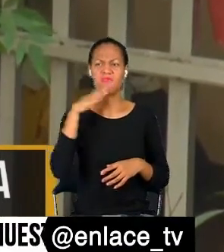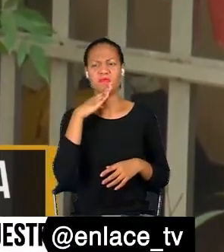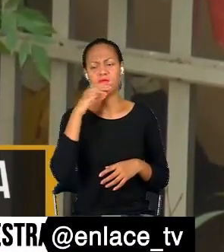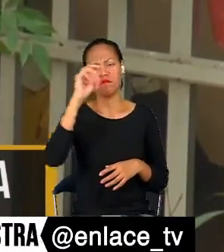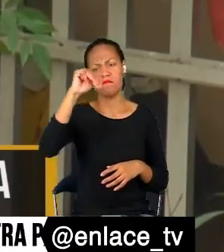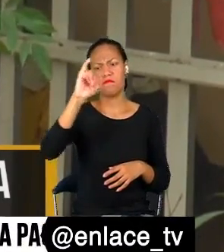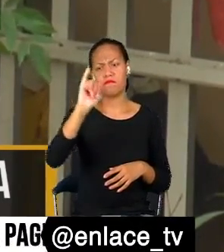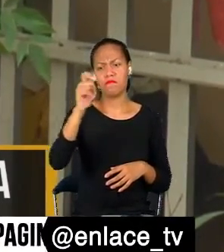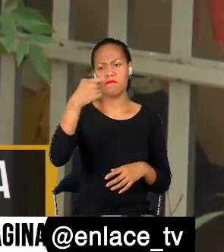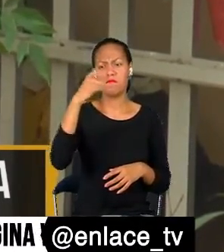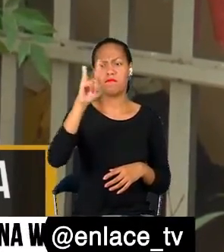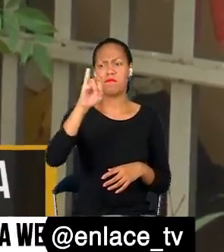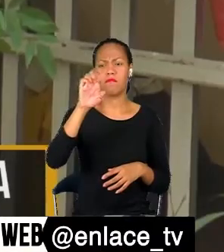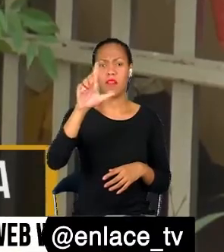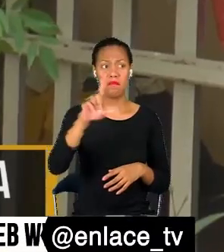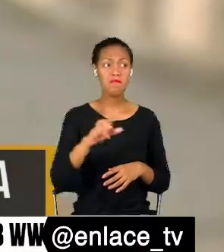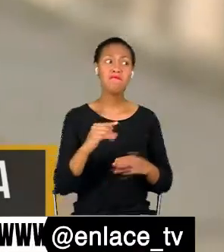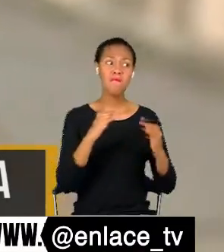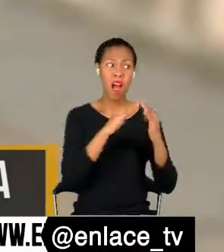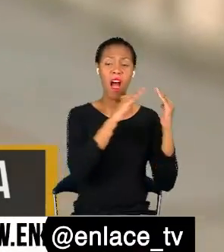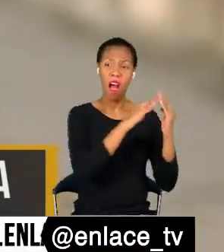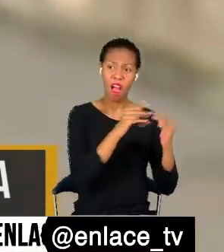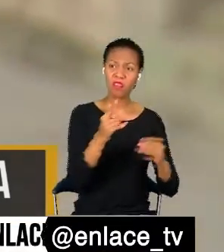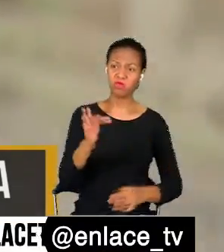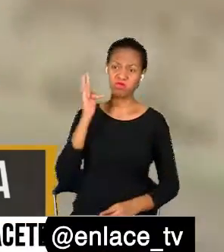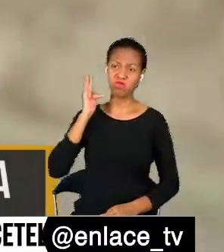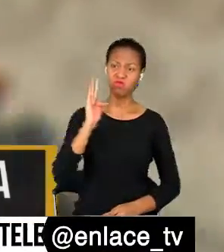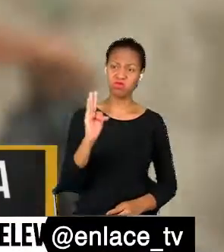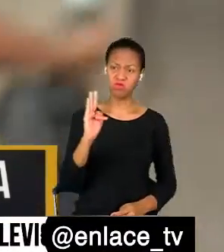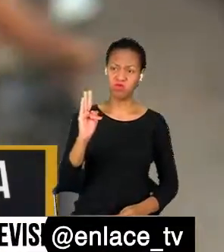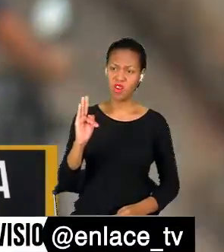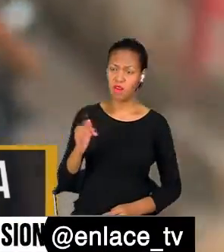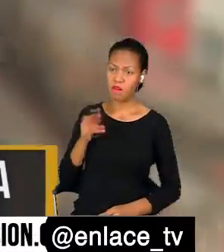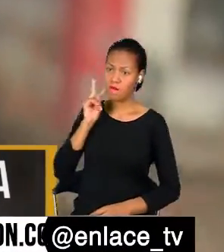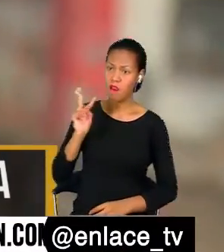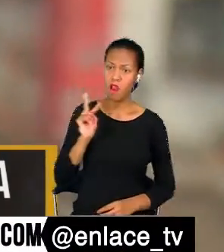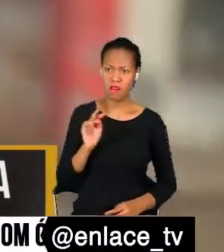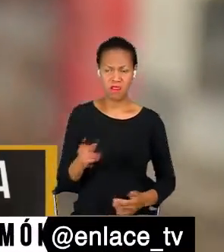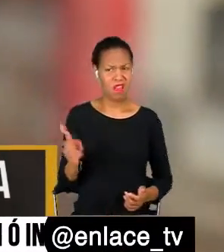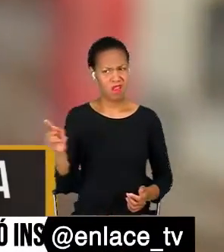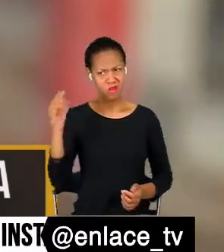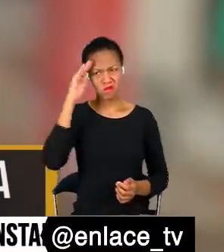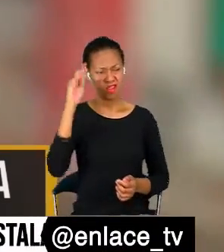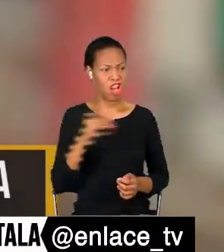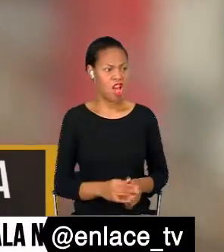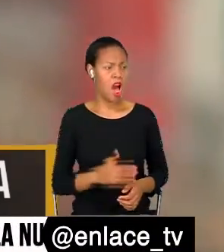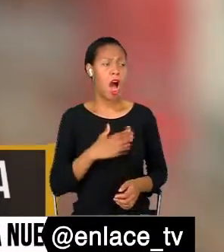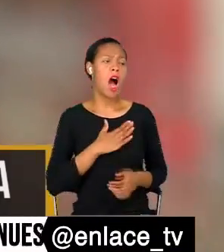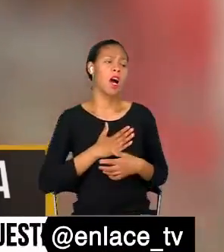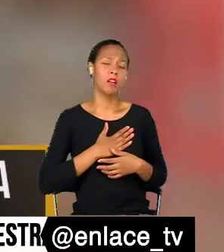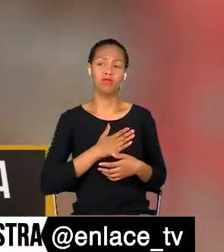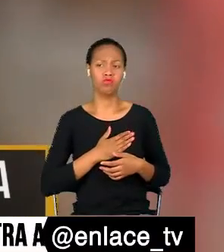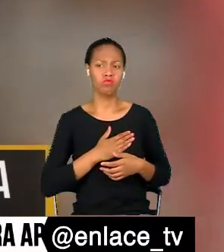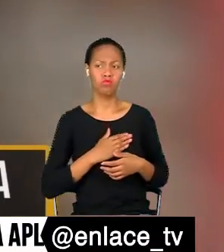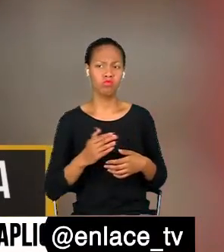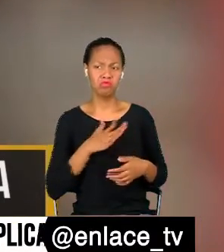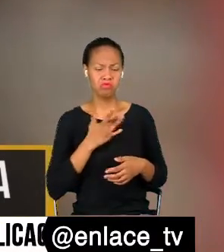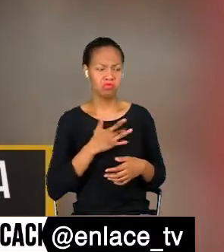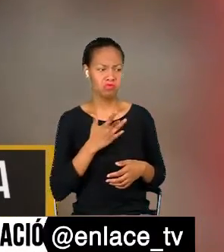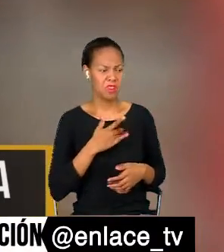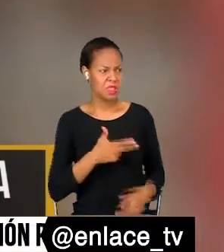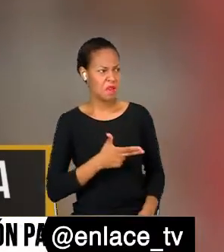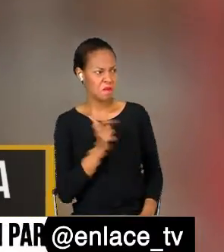a vecinos testigos que sin alma le tiraron a matar al muchacho. Lo del